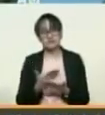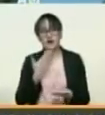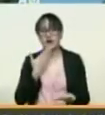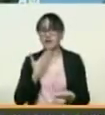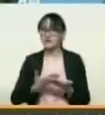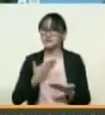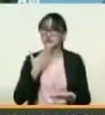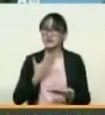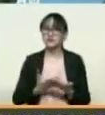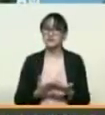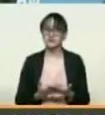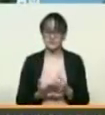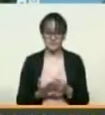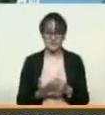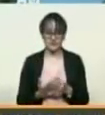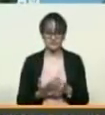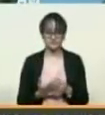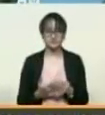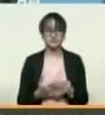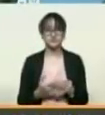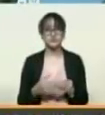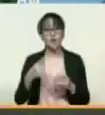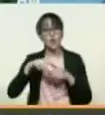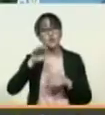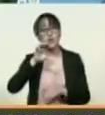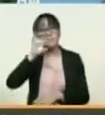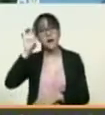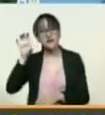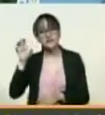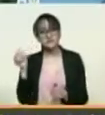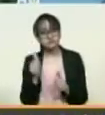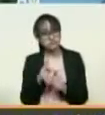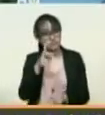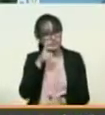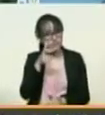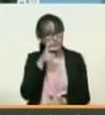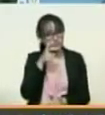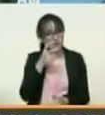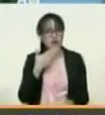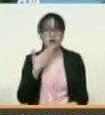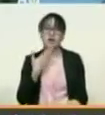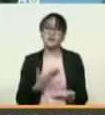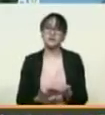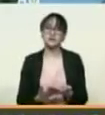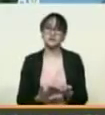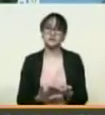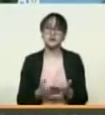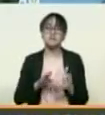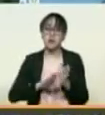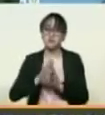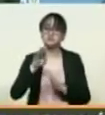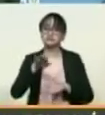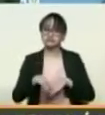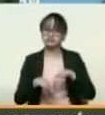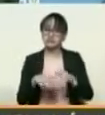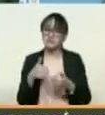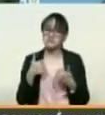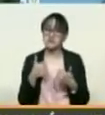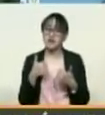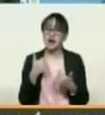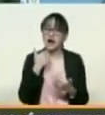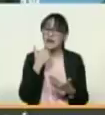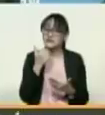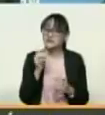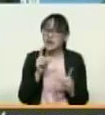Vargas, los países garantes que nos acompañaron, y que se avanzó muy bien. Y cuando todo estaba